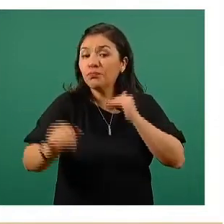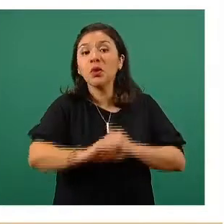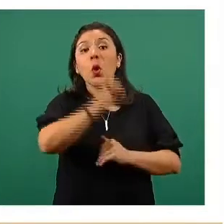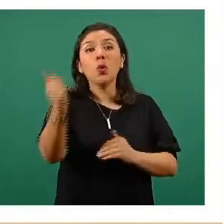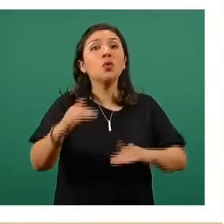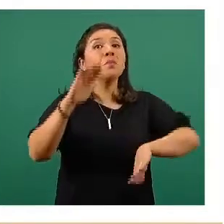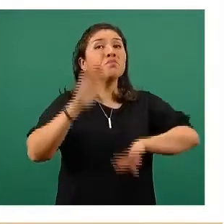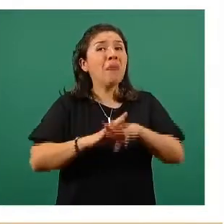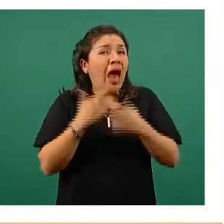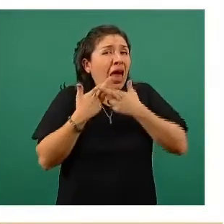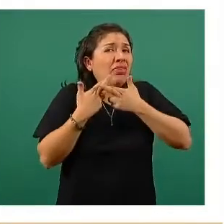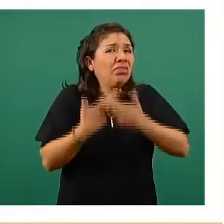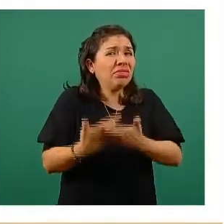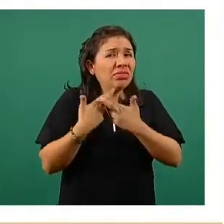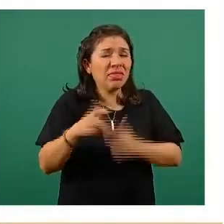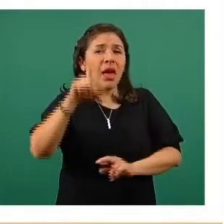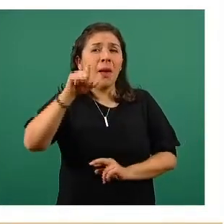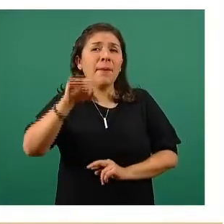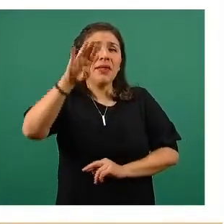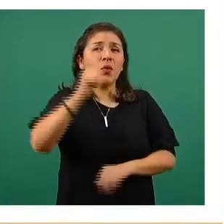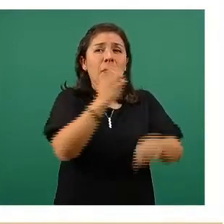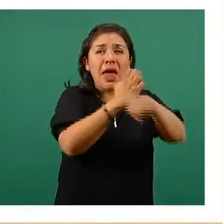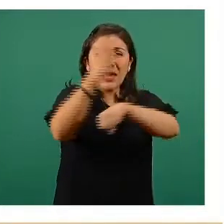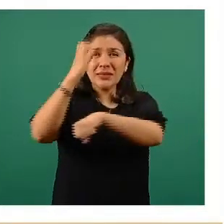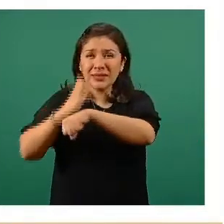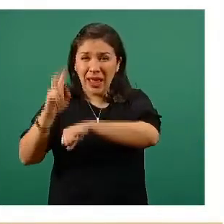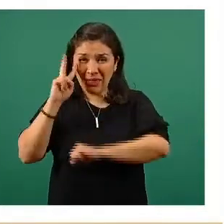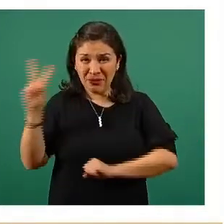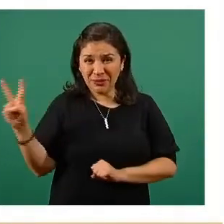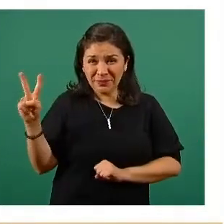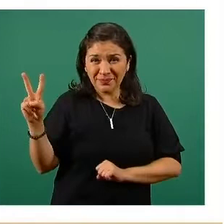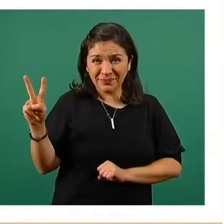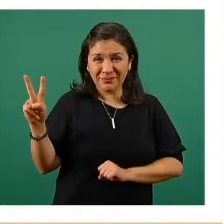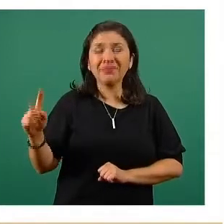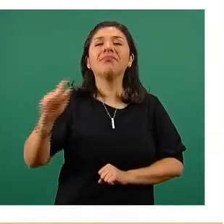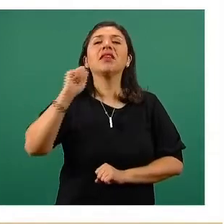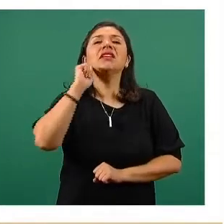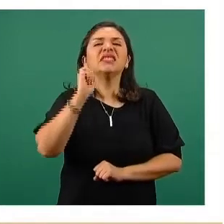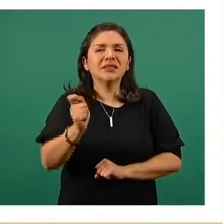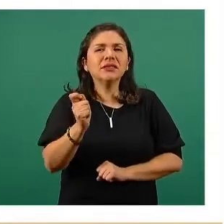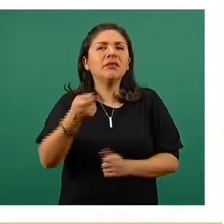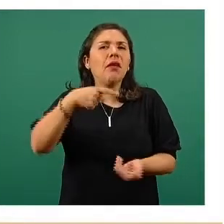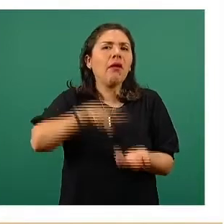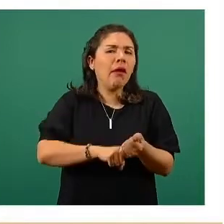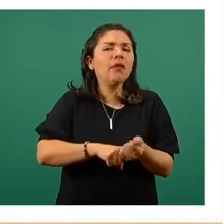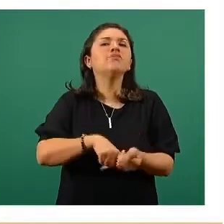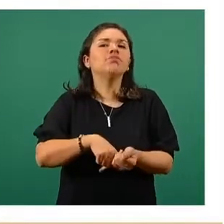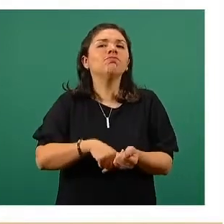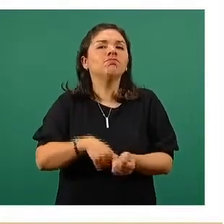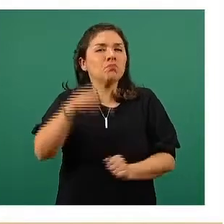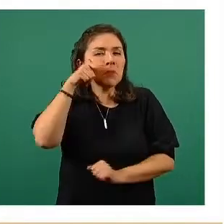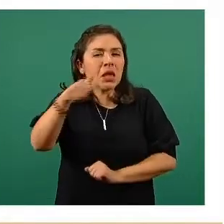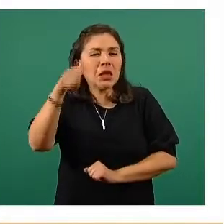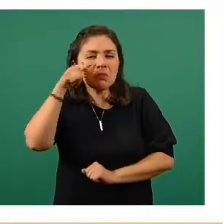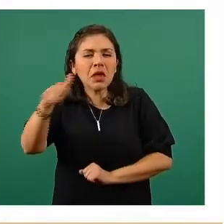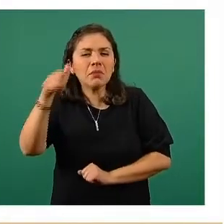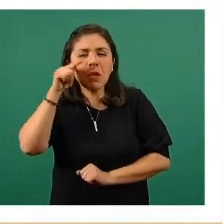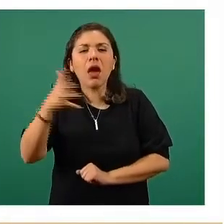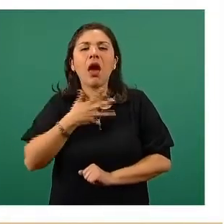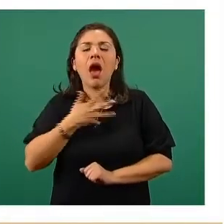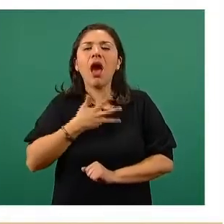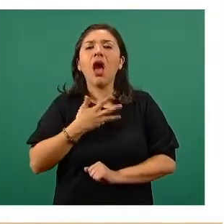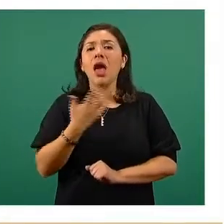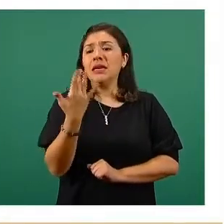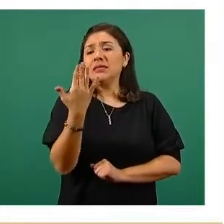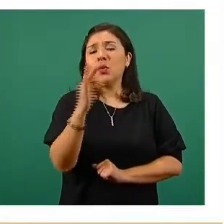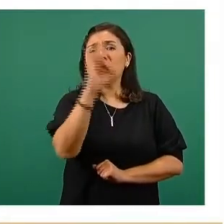grueso o en la mayor parte del territorio mexicano, 29 entidades federativas, identificamos claramente que